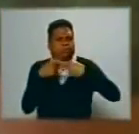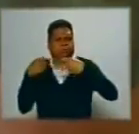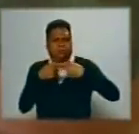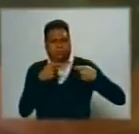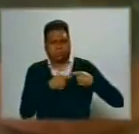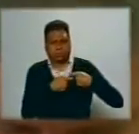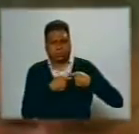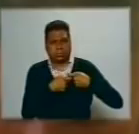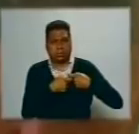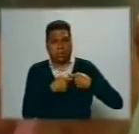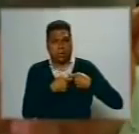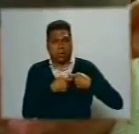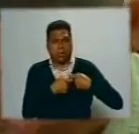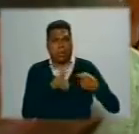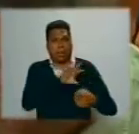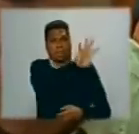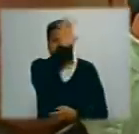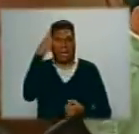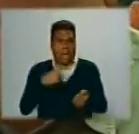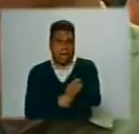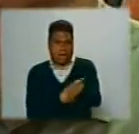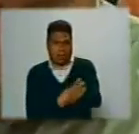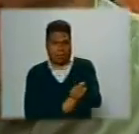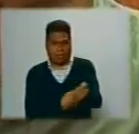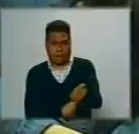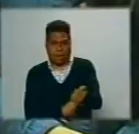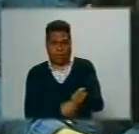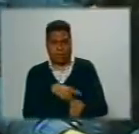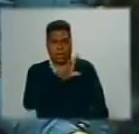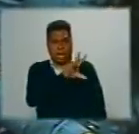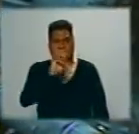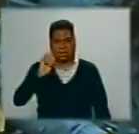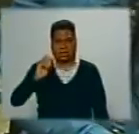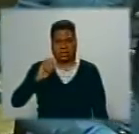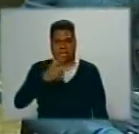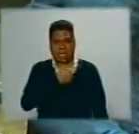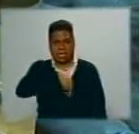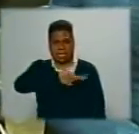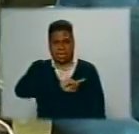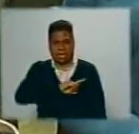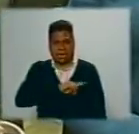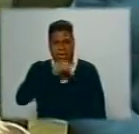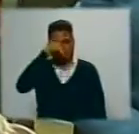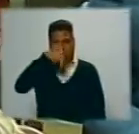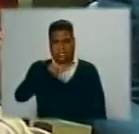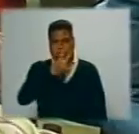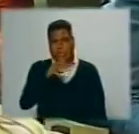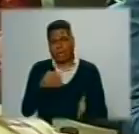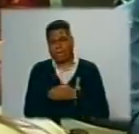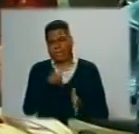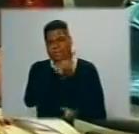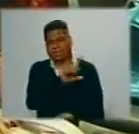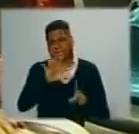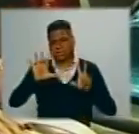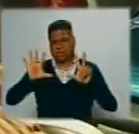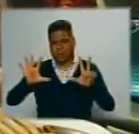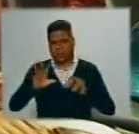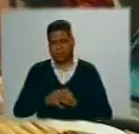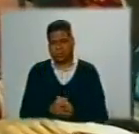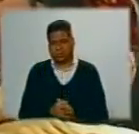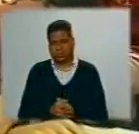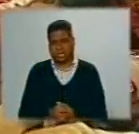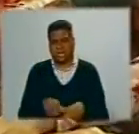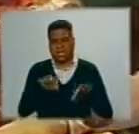hermanos. Considerando que el 30 de enero de 2018, el secretario general de la Organización de